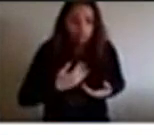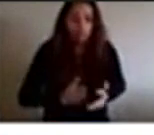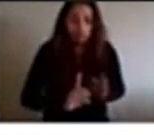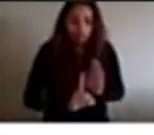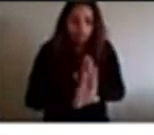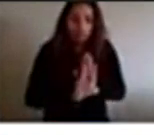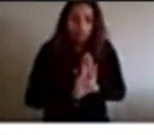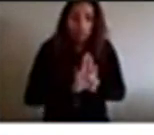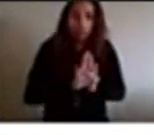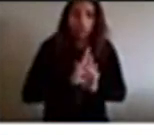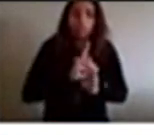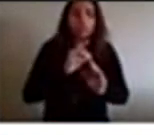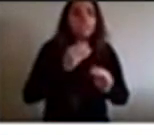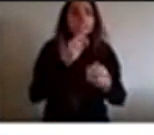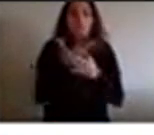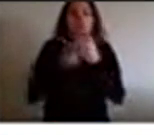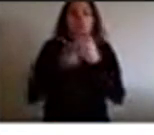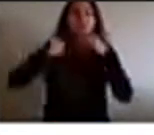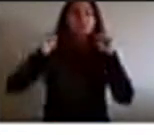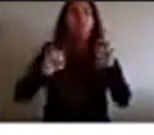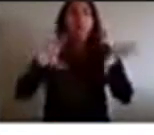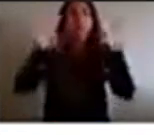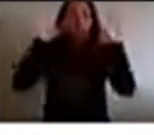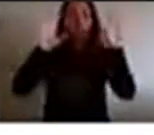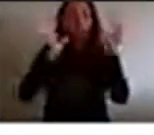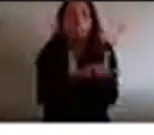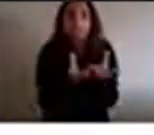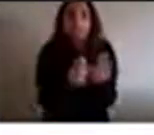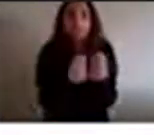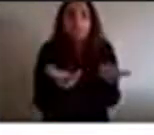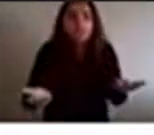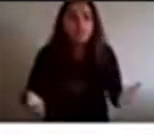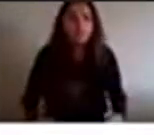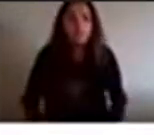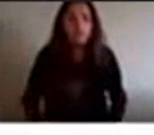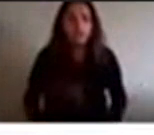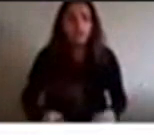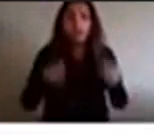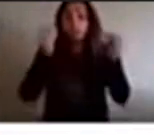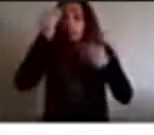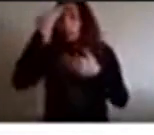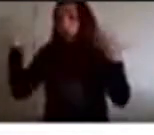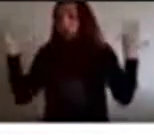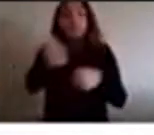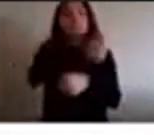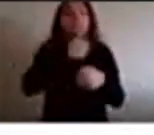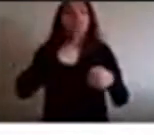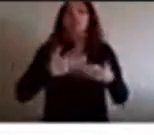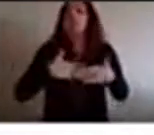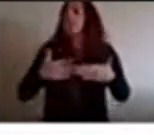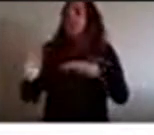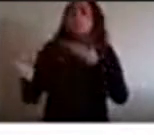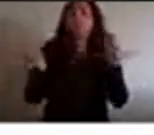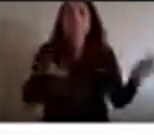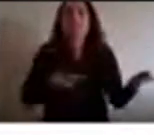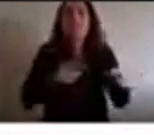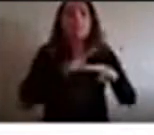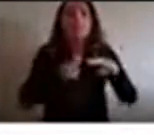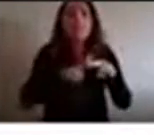el miedo de sí mismo. Buenos días a todos, ¿cómo están? Los quiero invitar para realizar pasos